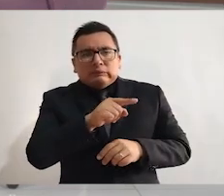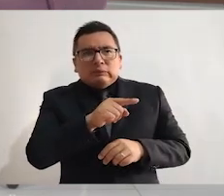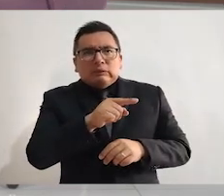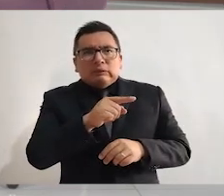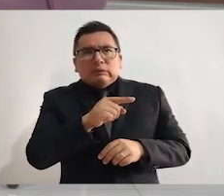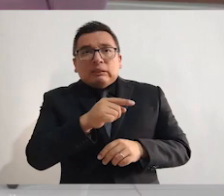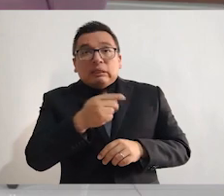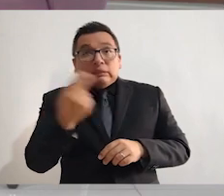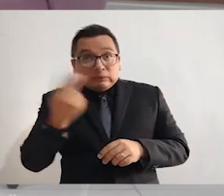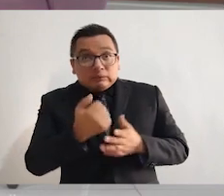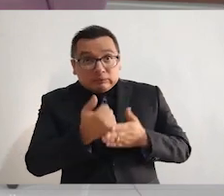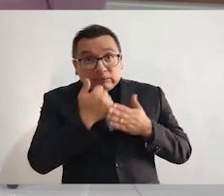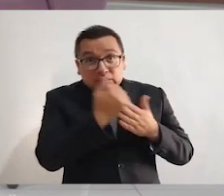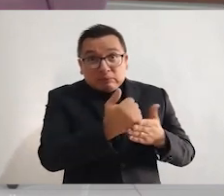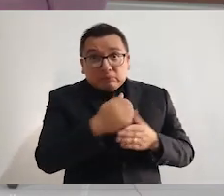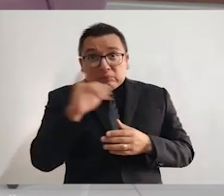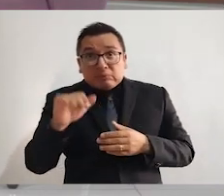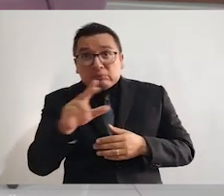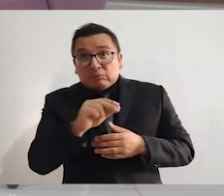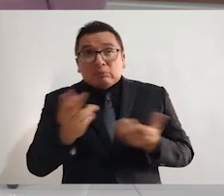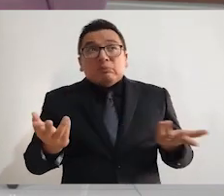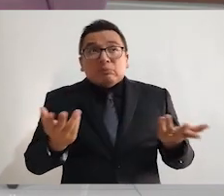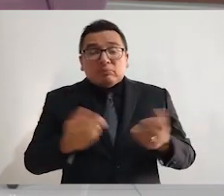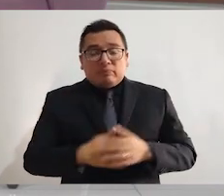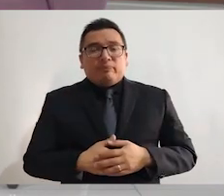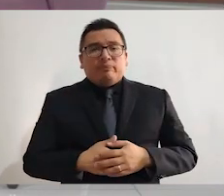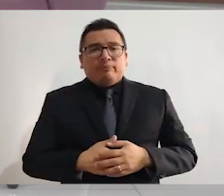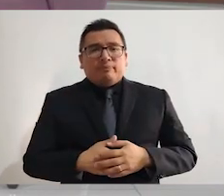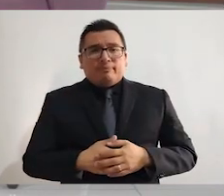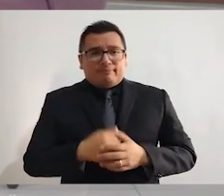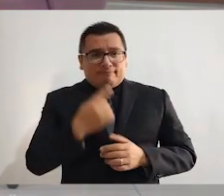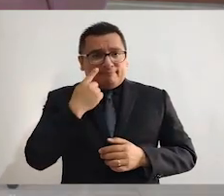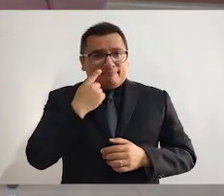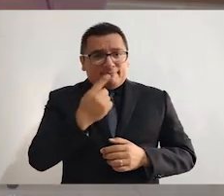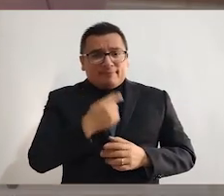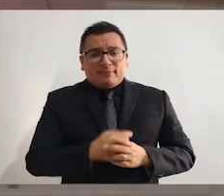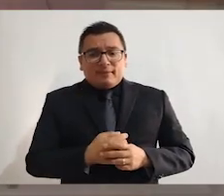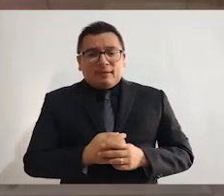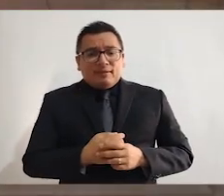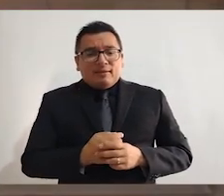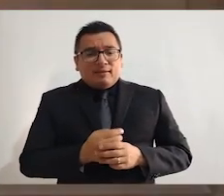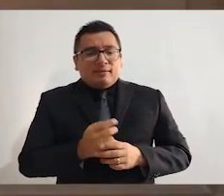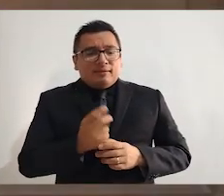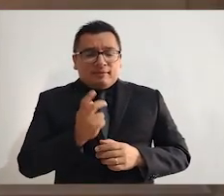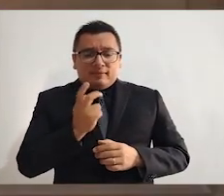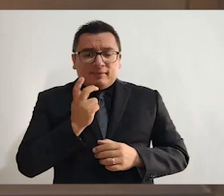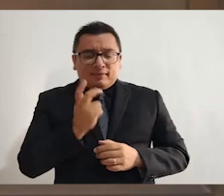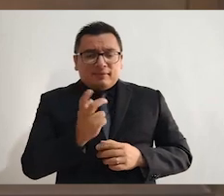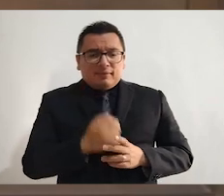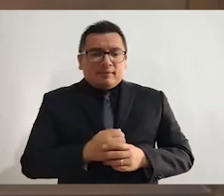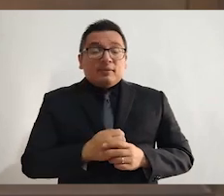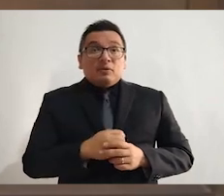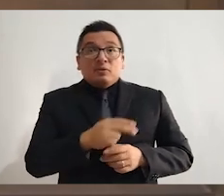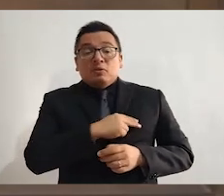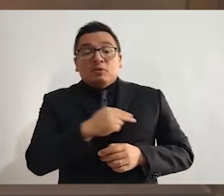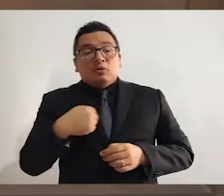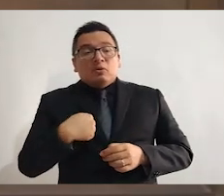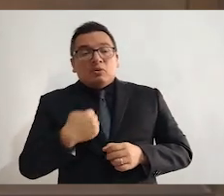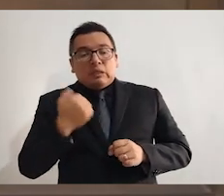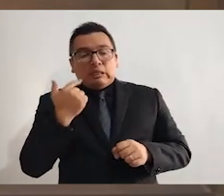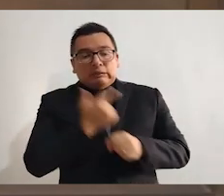persona requiere de este apoyo. Sí, es al momento de